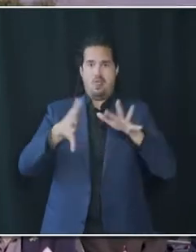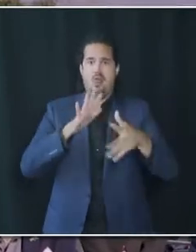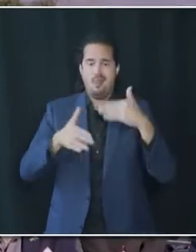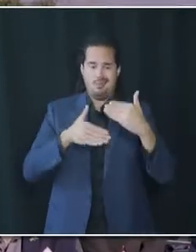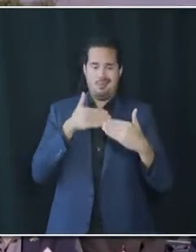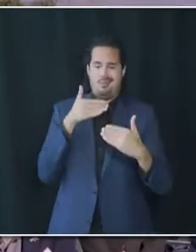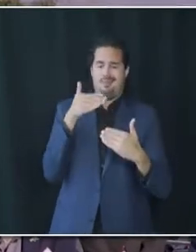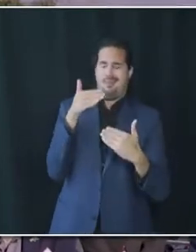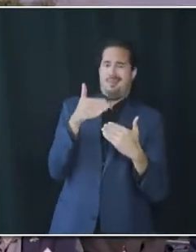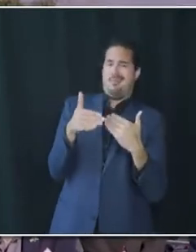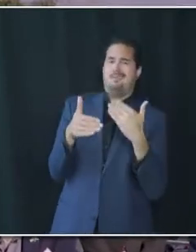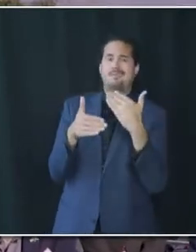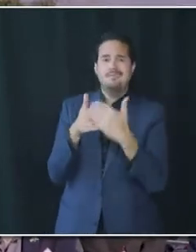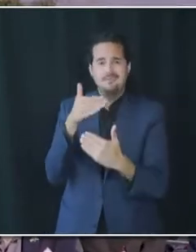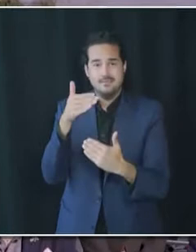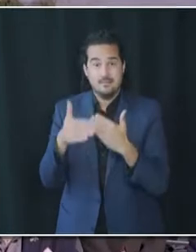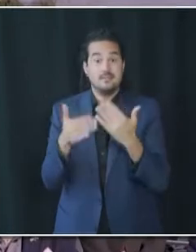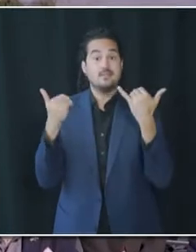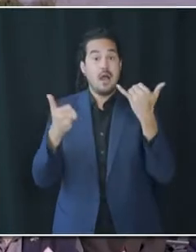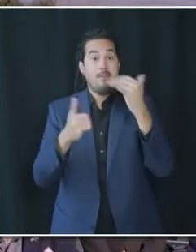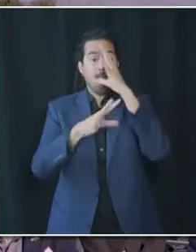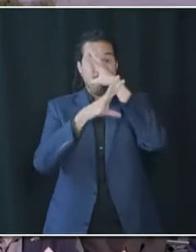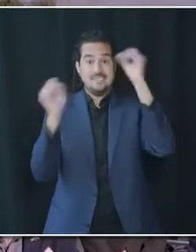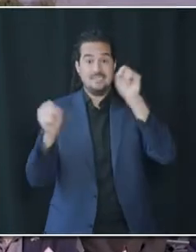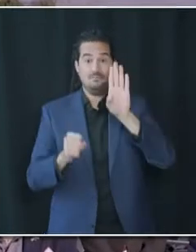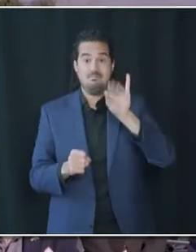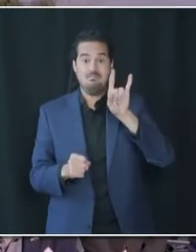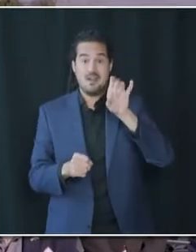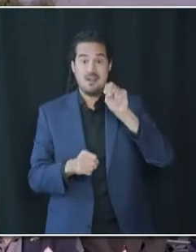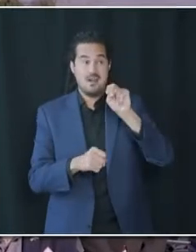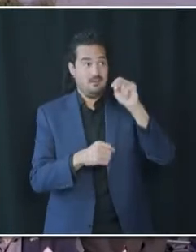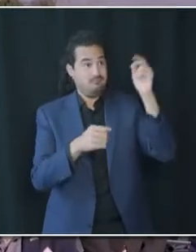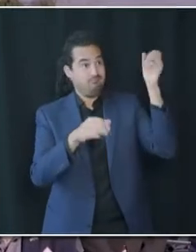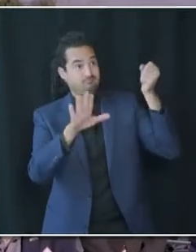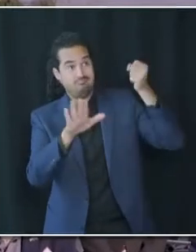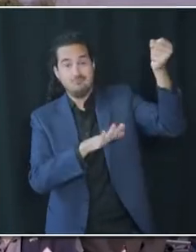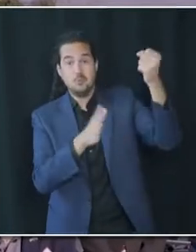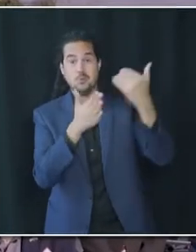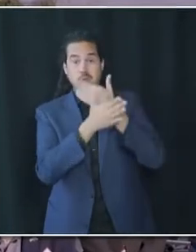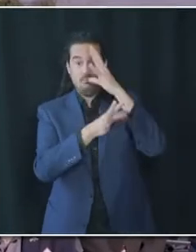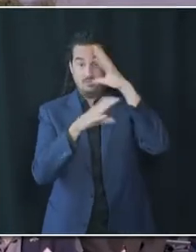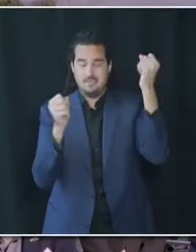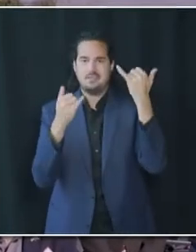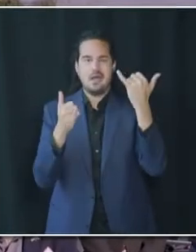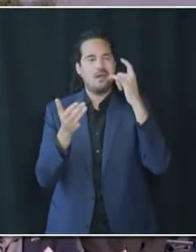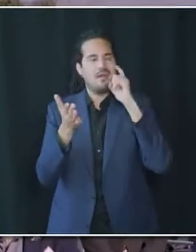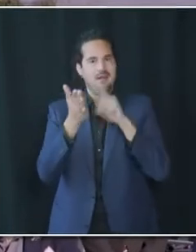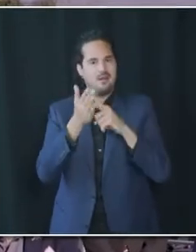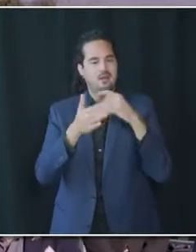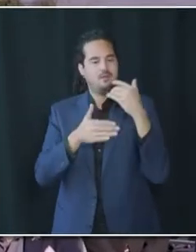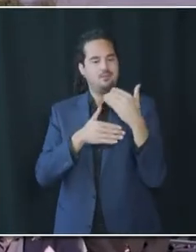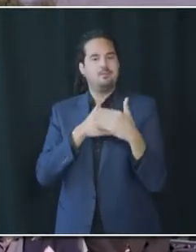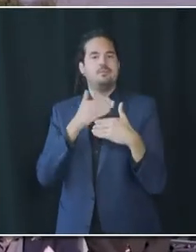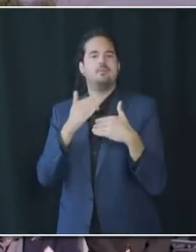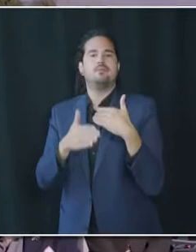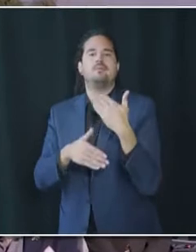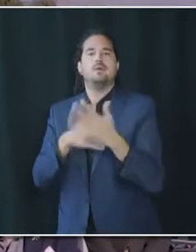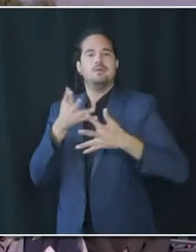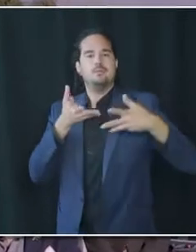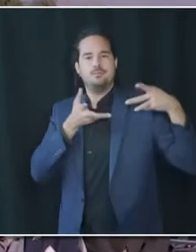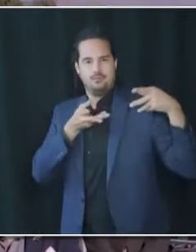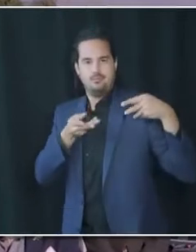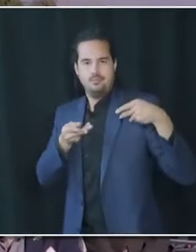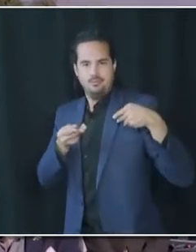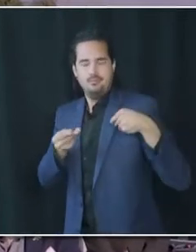vemos orden de liberación podemos respirar como alivio esta sociedad es un